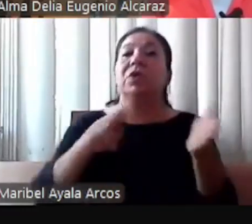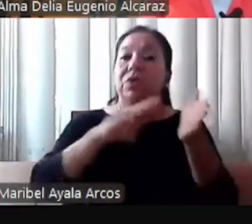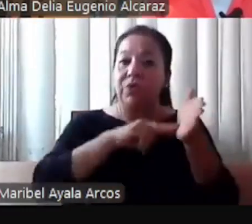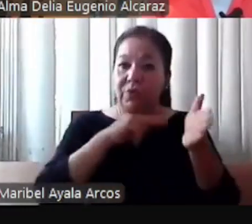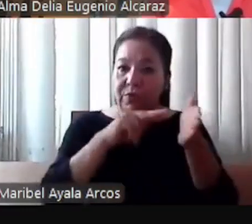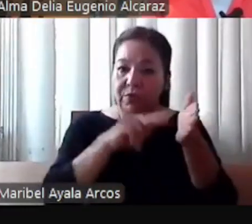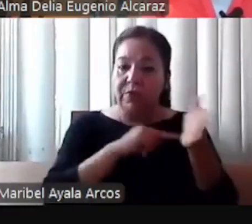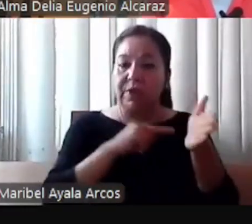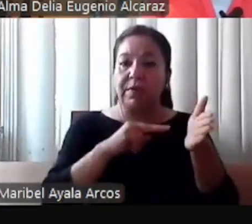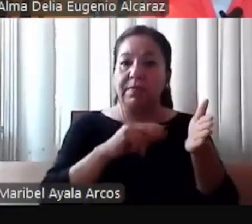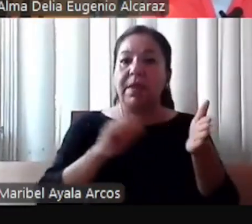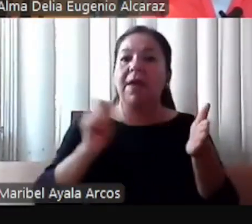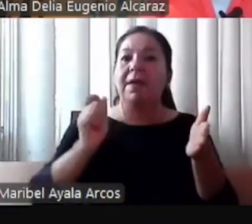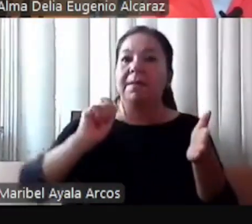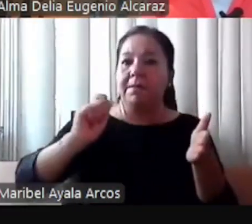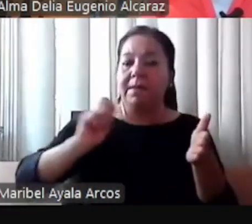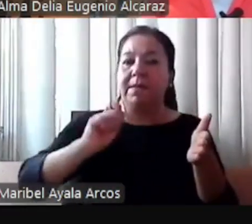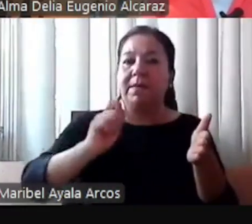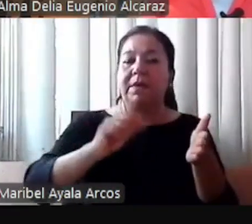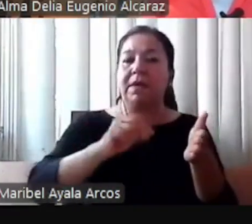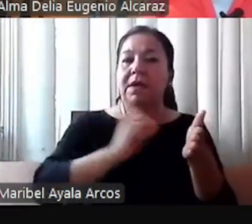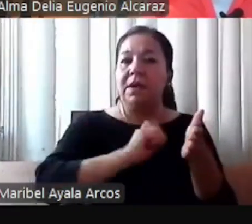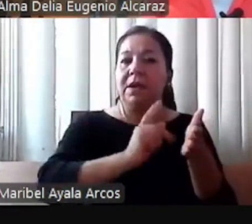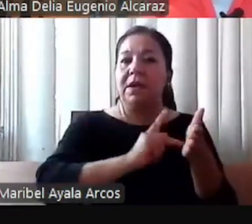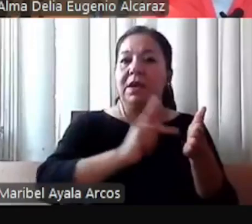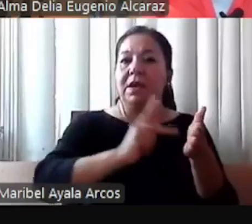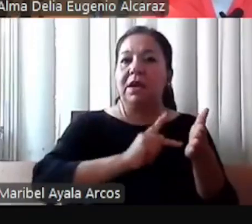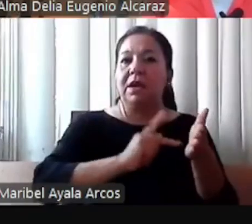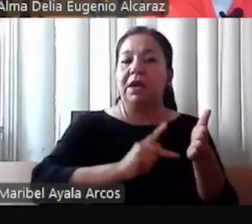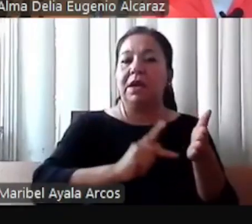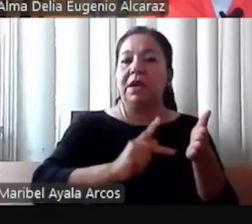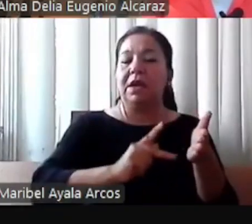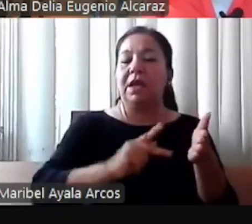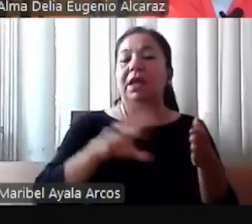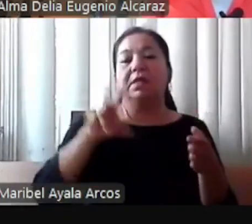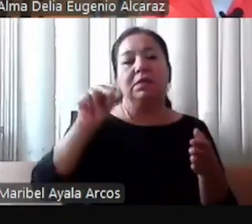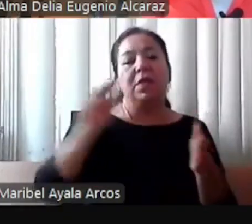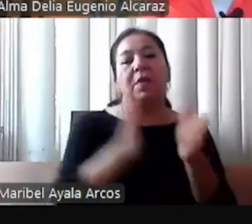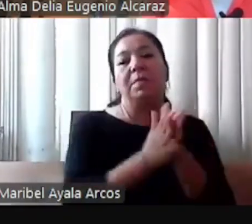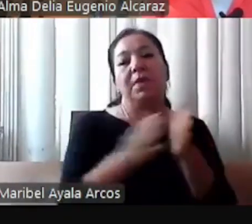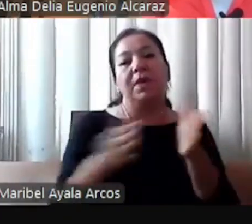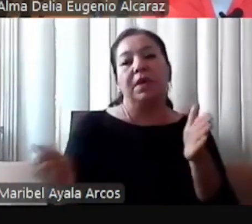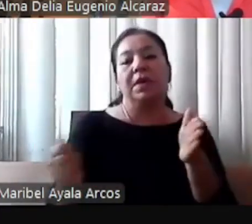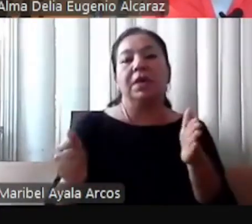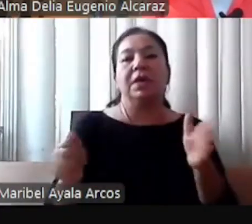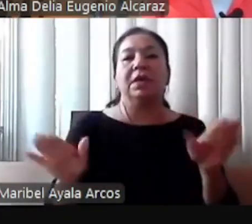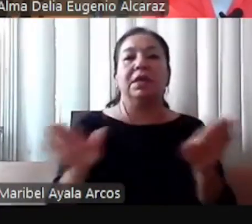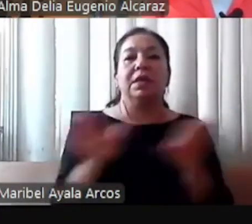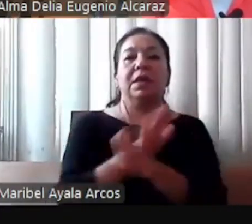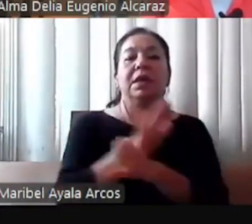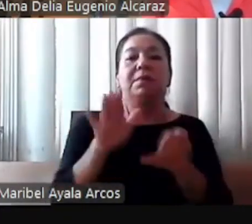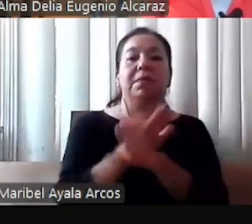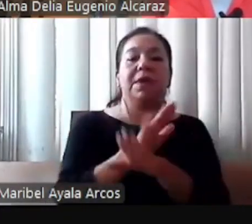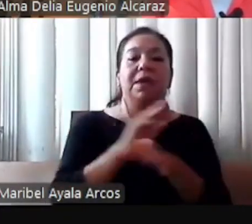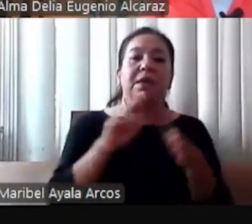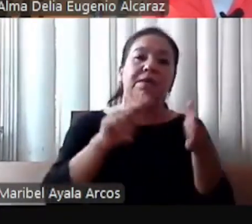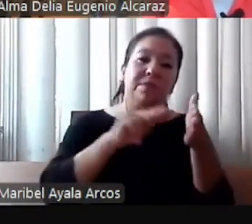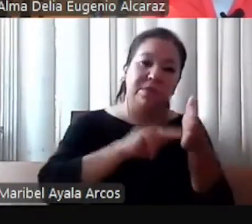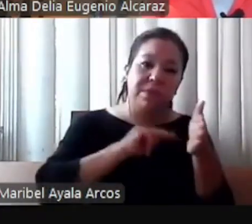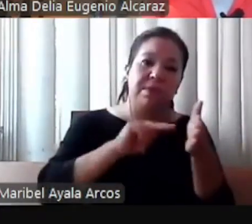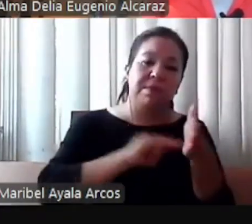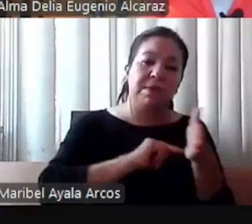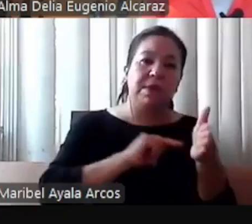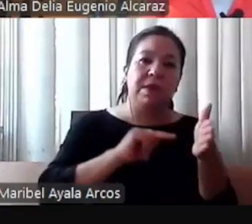autógrafa como promovente, ya que cualquier forma de reproducción no puede sustituir la firma original, que como requisito esencial se exige a